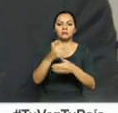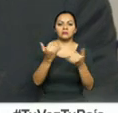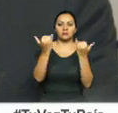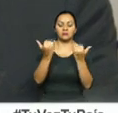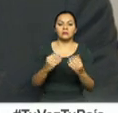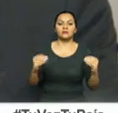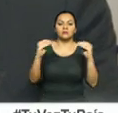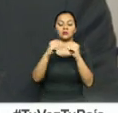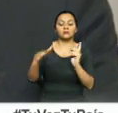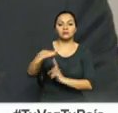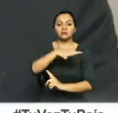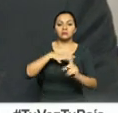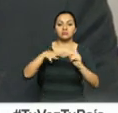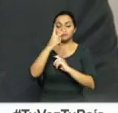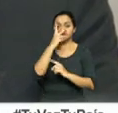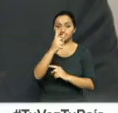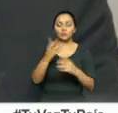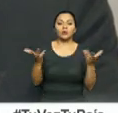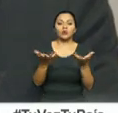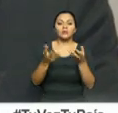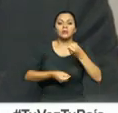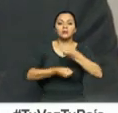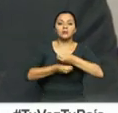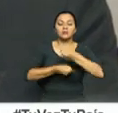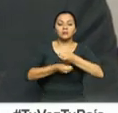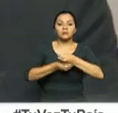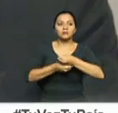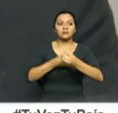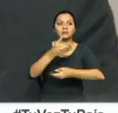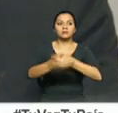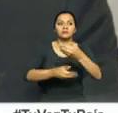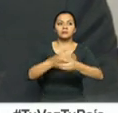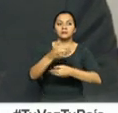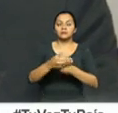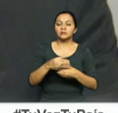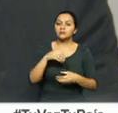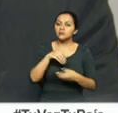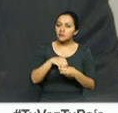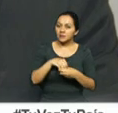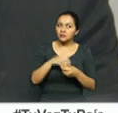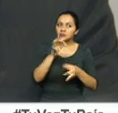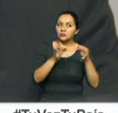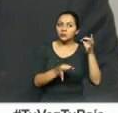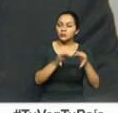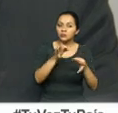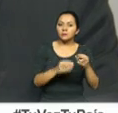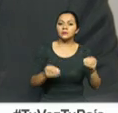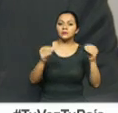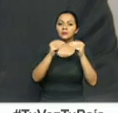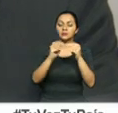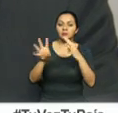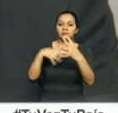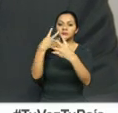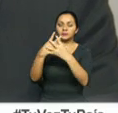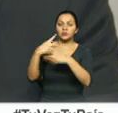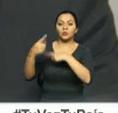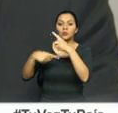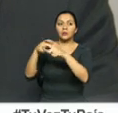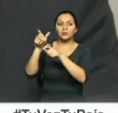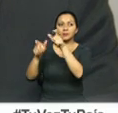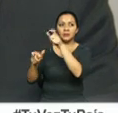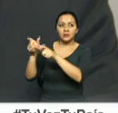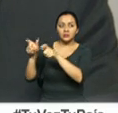un conjunto de acciones concretas y efectivas de control, judicialización y encarcelamiento a las personas